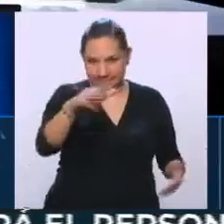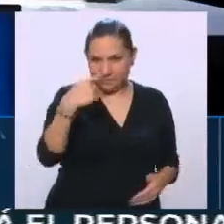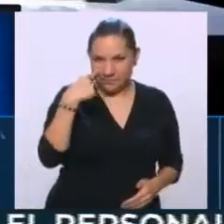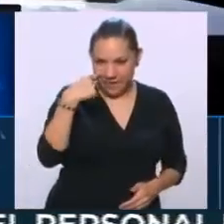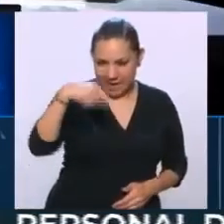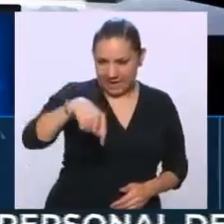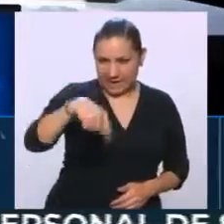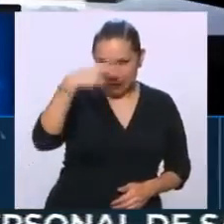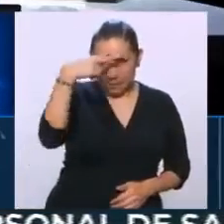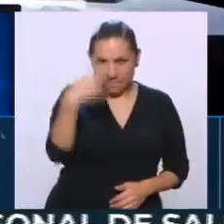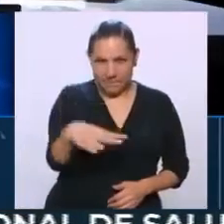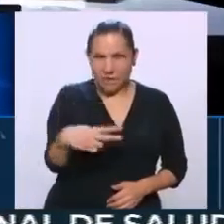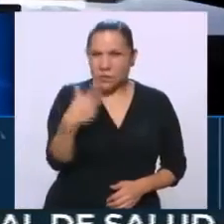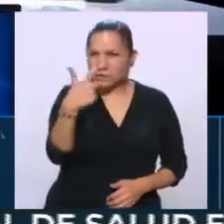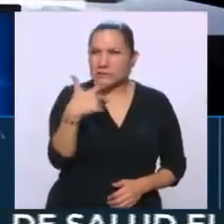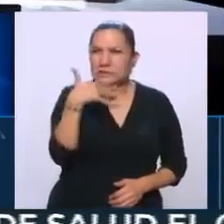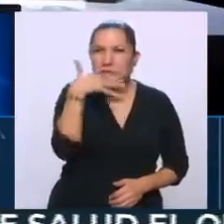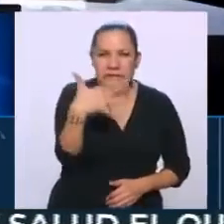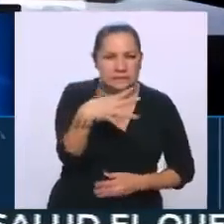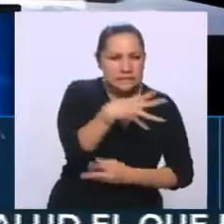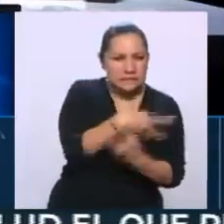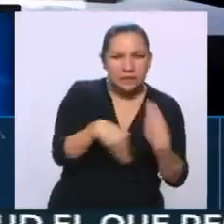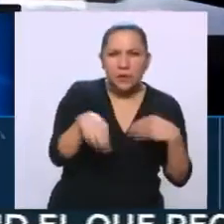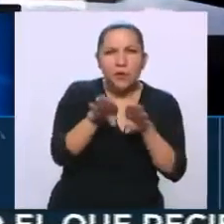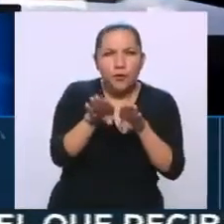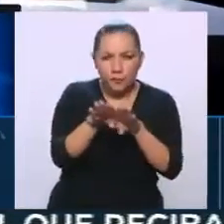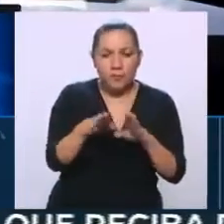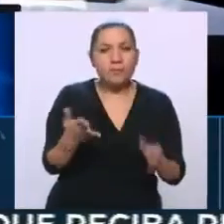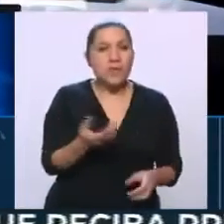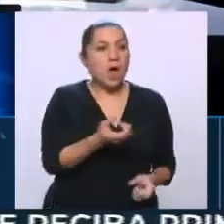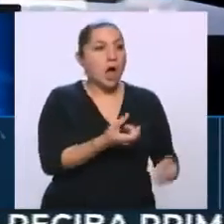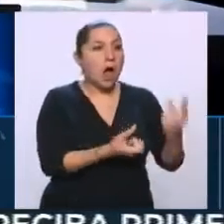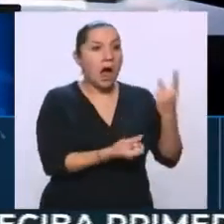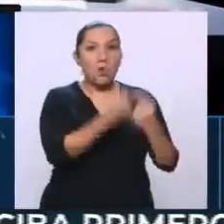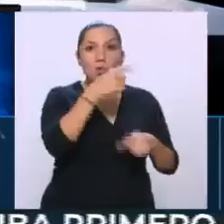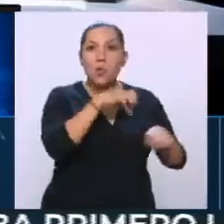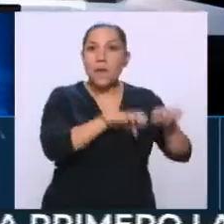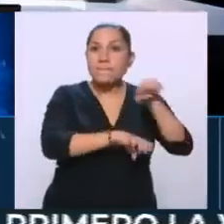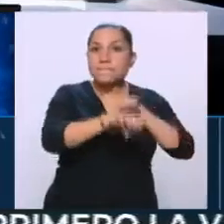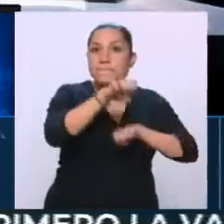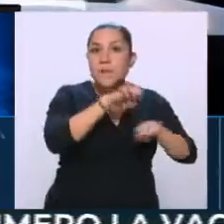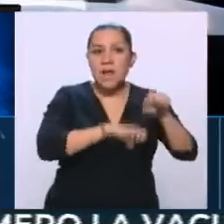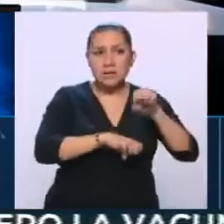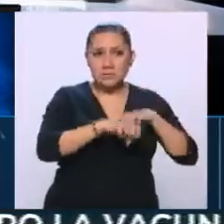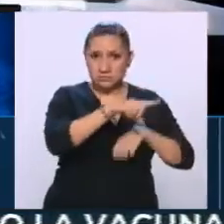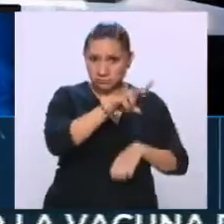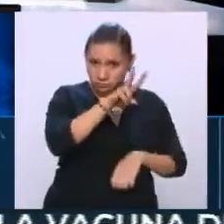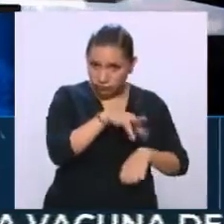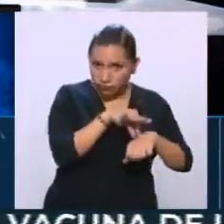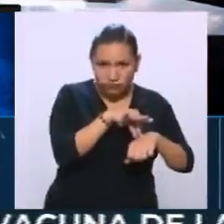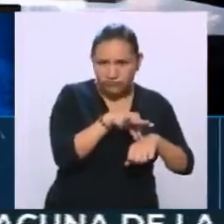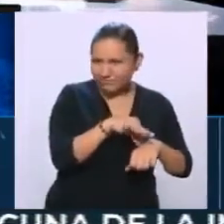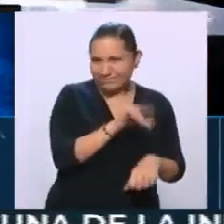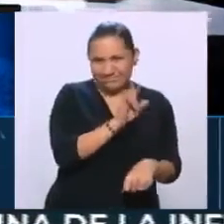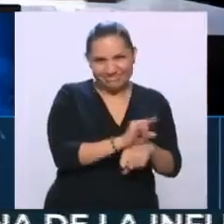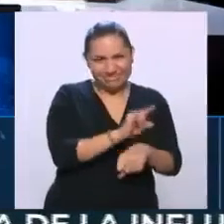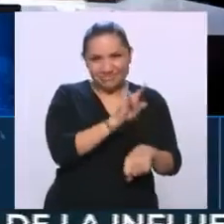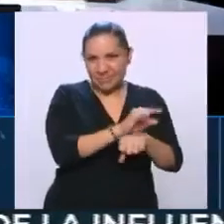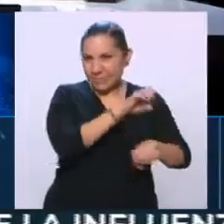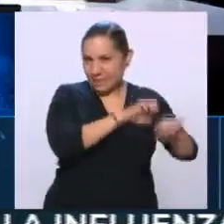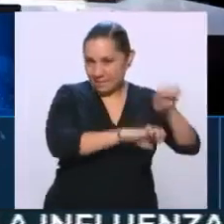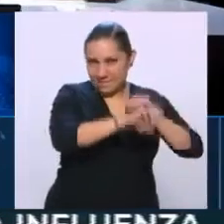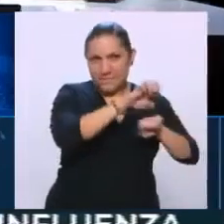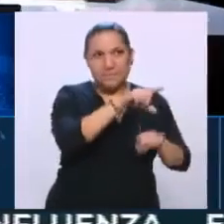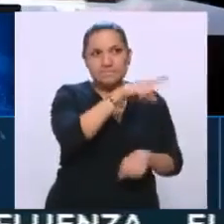modus operandi que son comunes en México fue la creación de empresas fantasmas y el uso de prestanombres para invertir dinero proveniente de